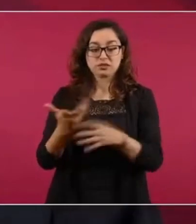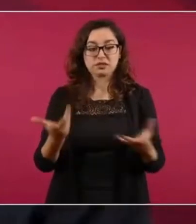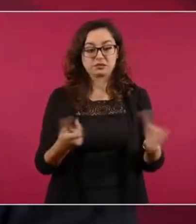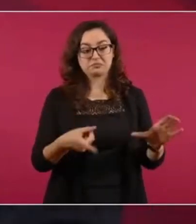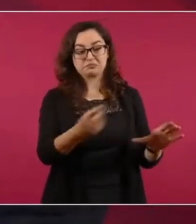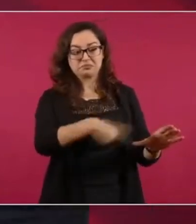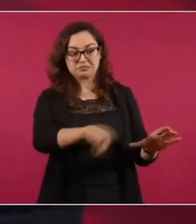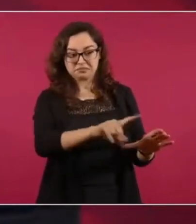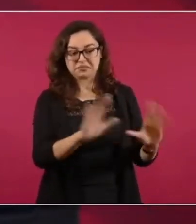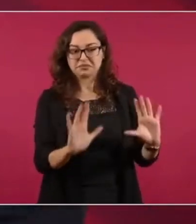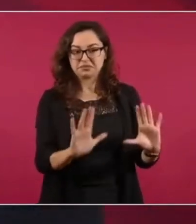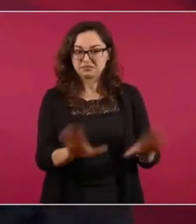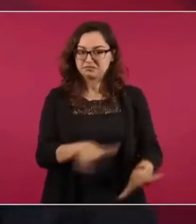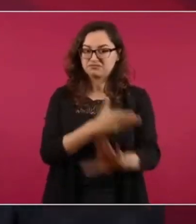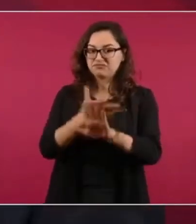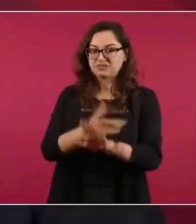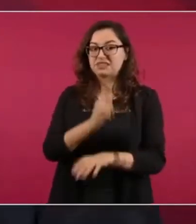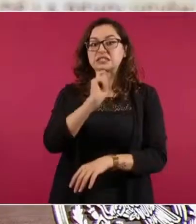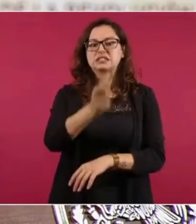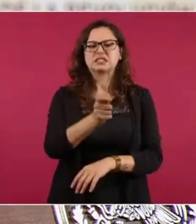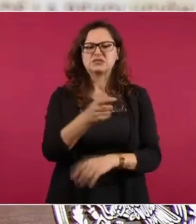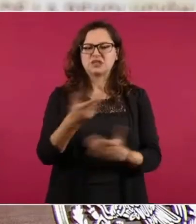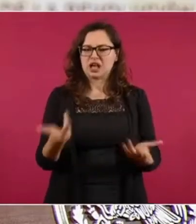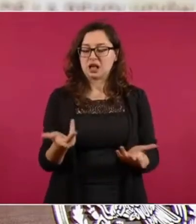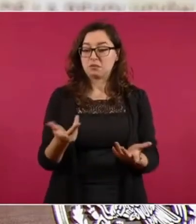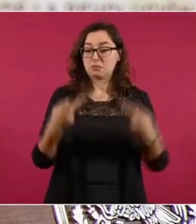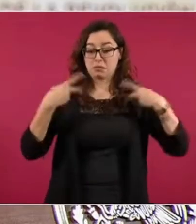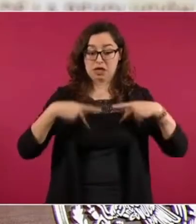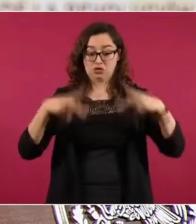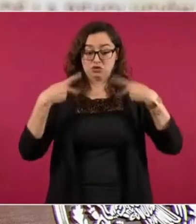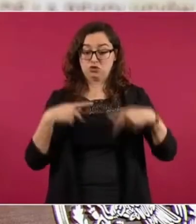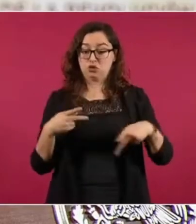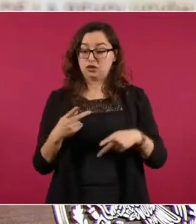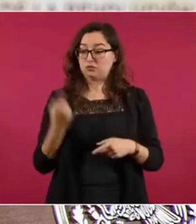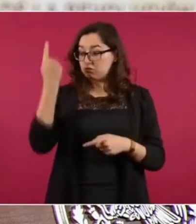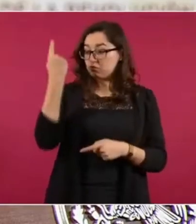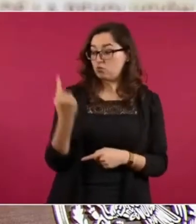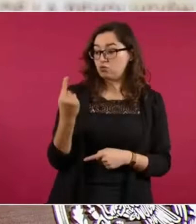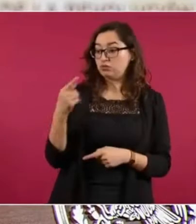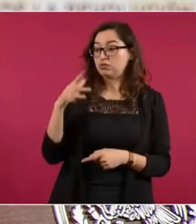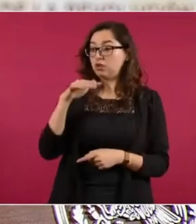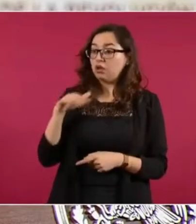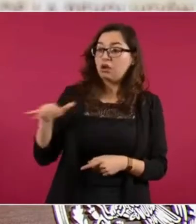todo el que piensa en favor de la gente, en favor del pueblo,